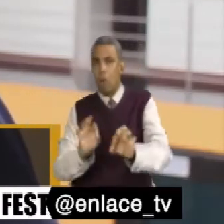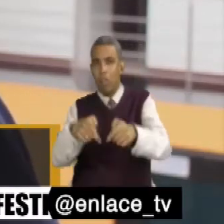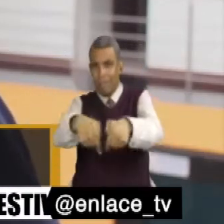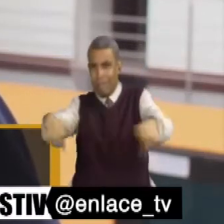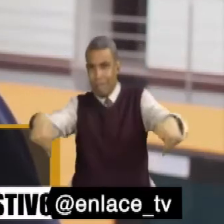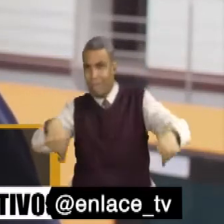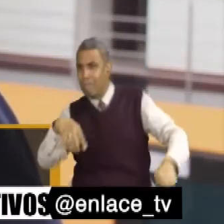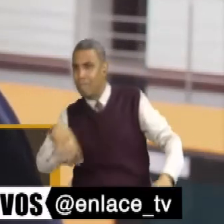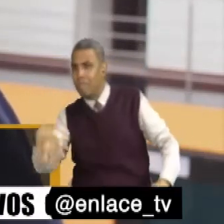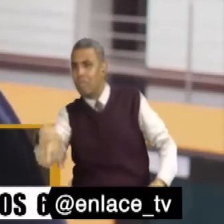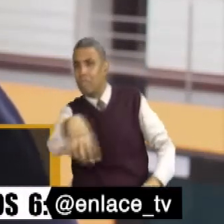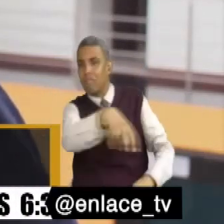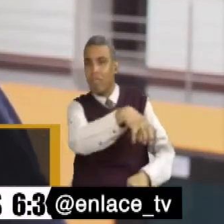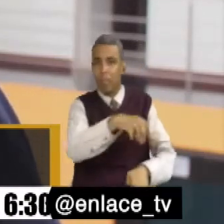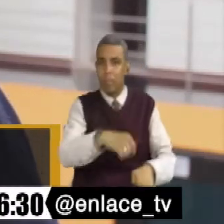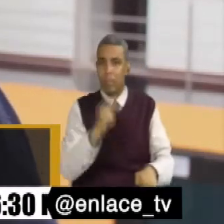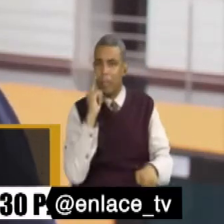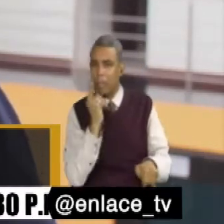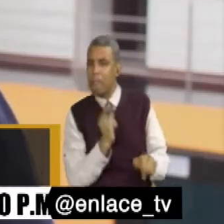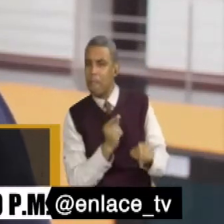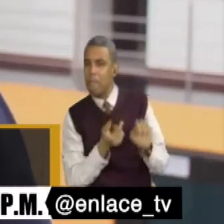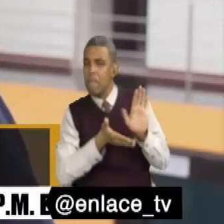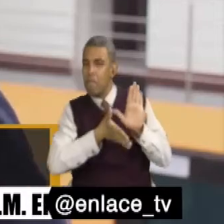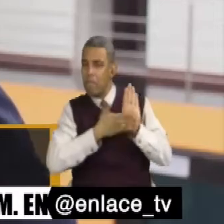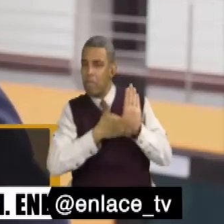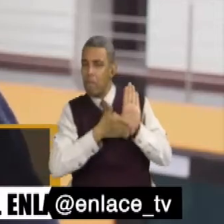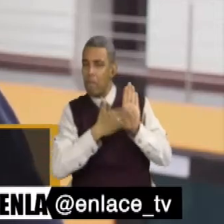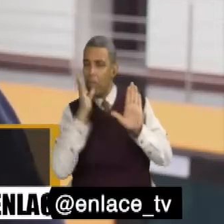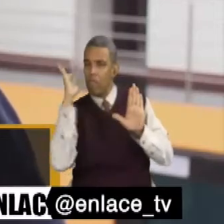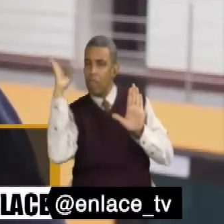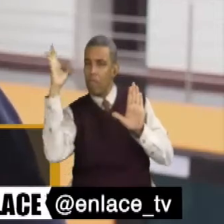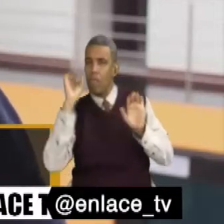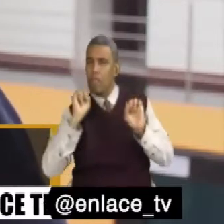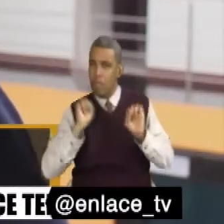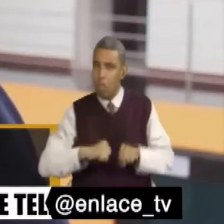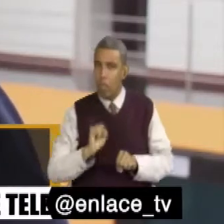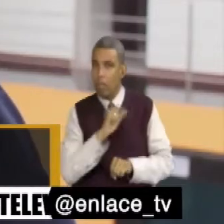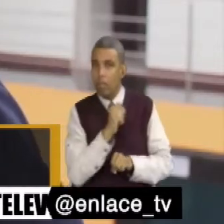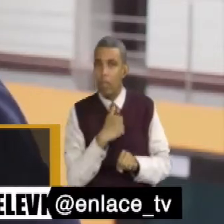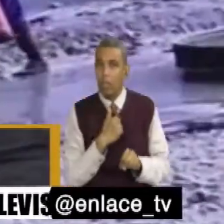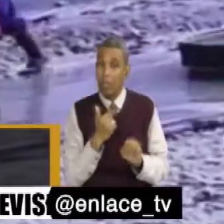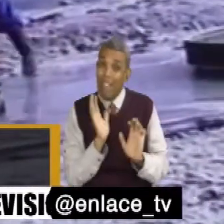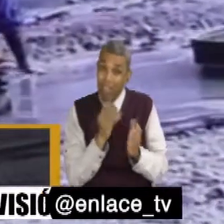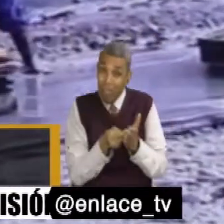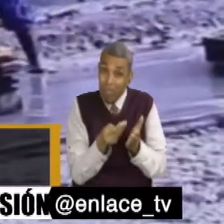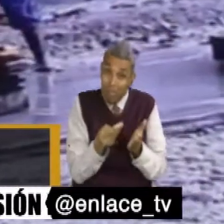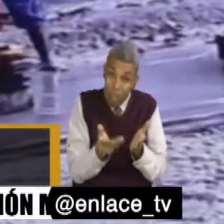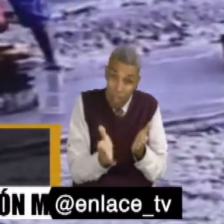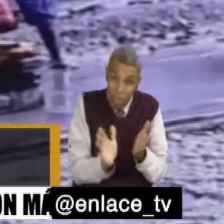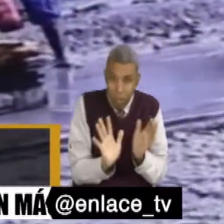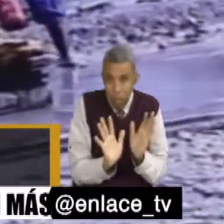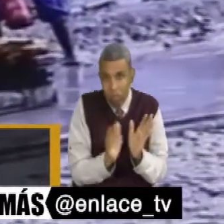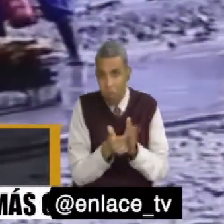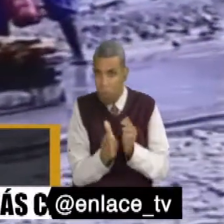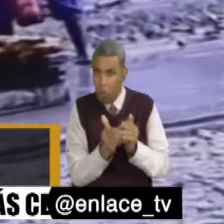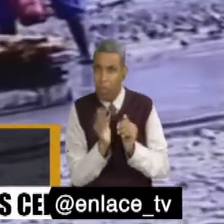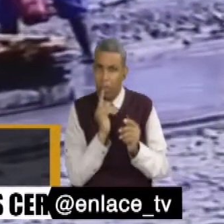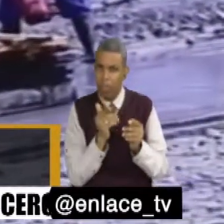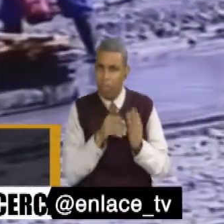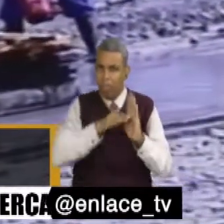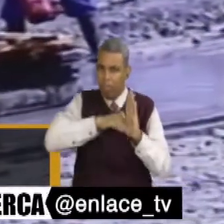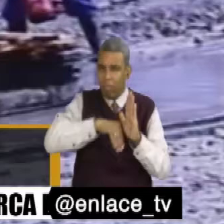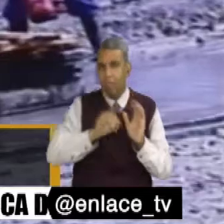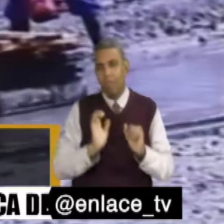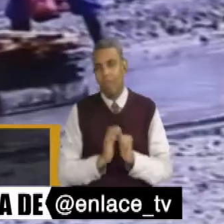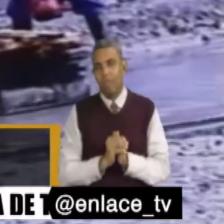este tipo de colaboración. Obviamente van a tener un precio, pero los precios son muy módicos para la función que prestan. Esta es una campaña de